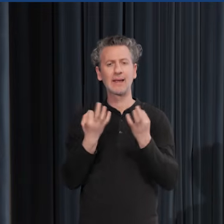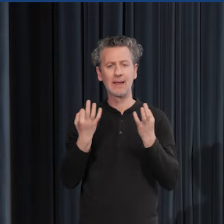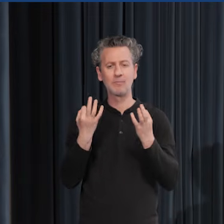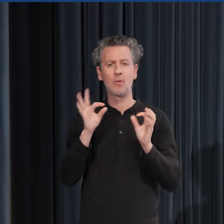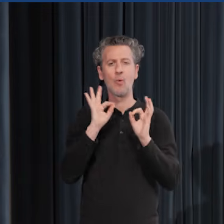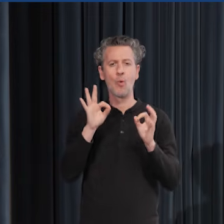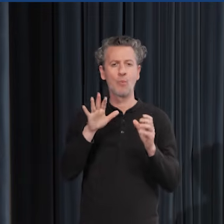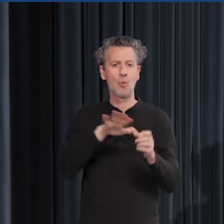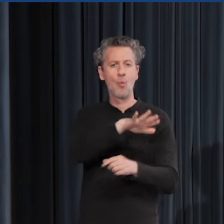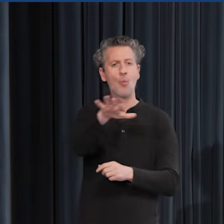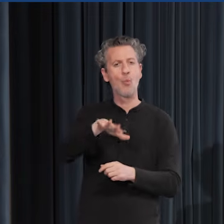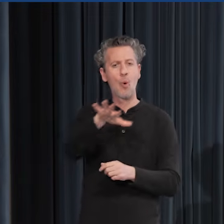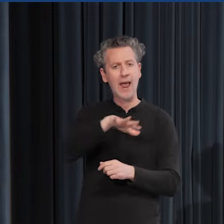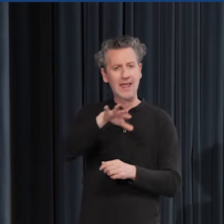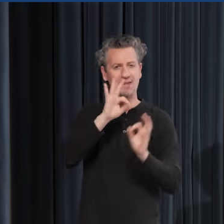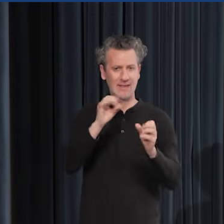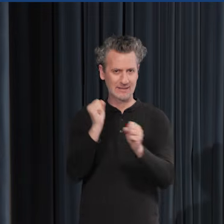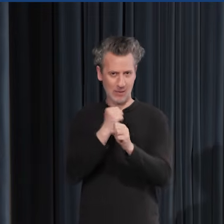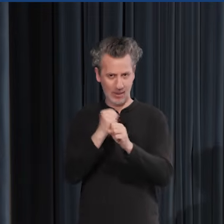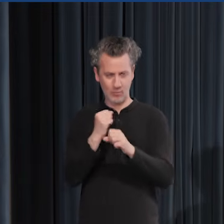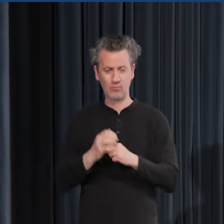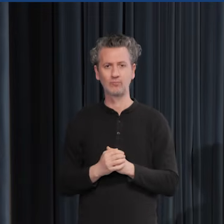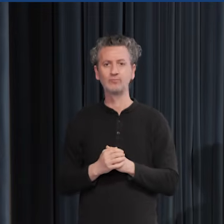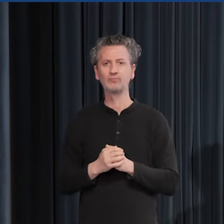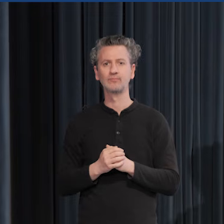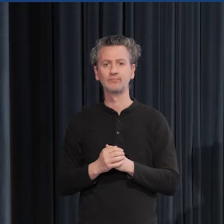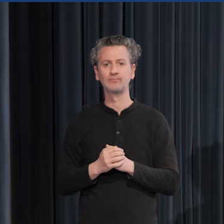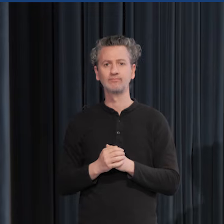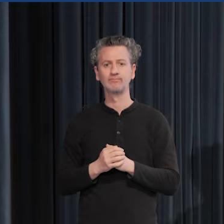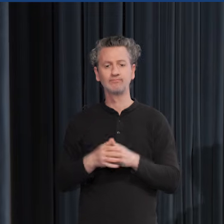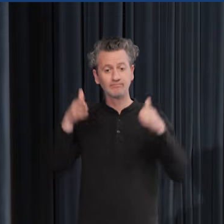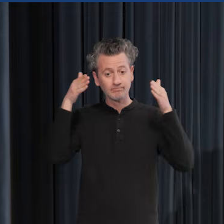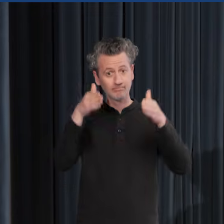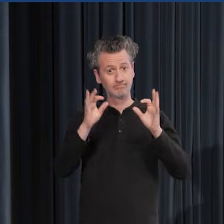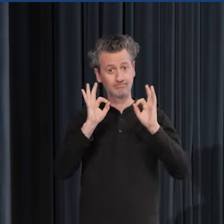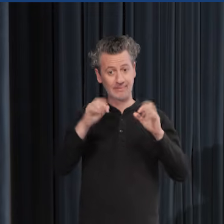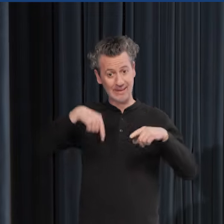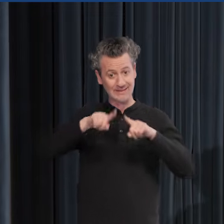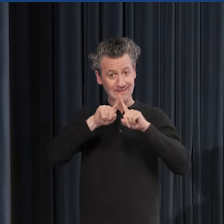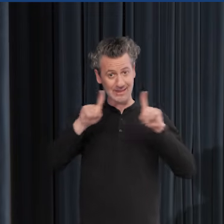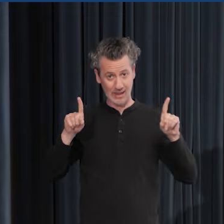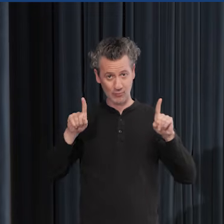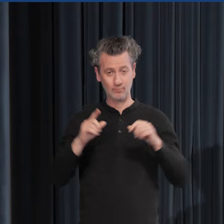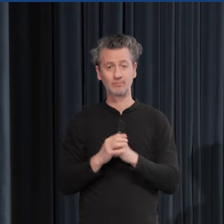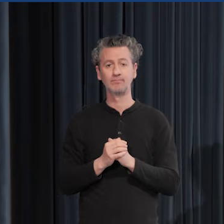lugares de trabajo. En concreto, en esta edición del